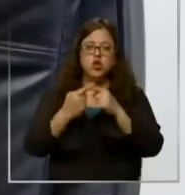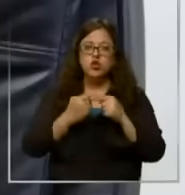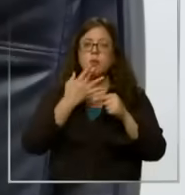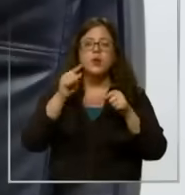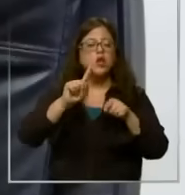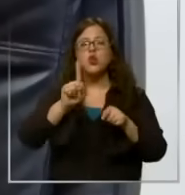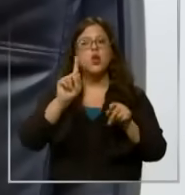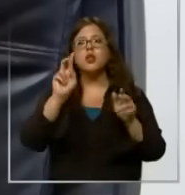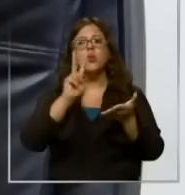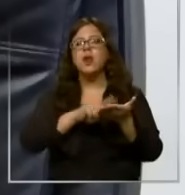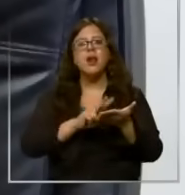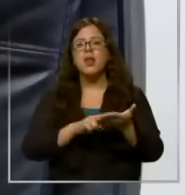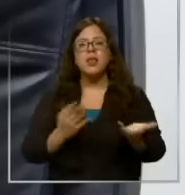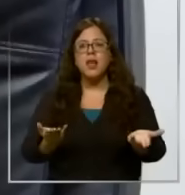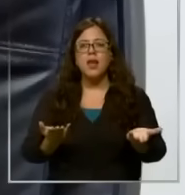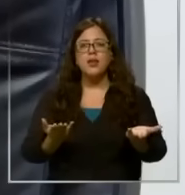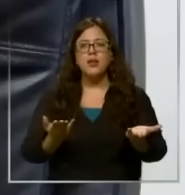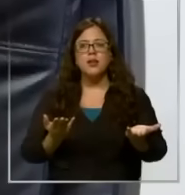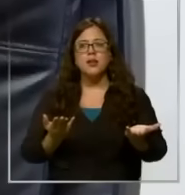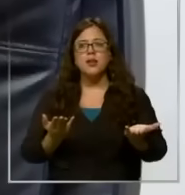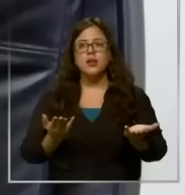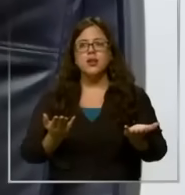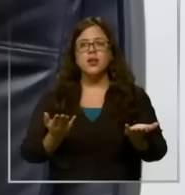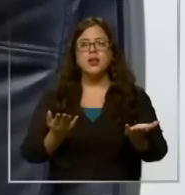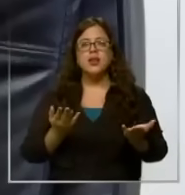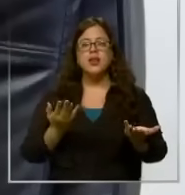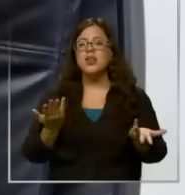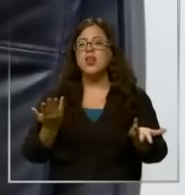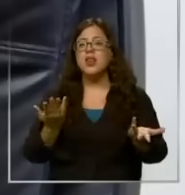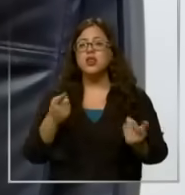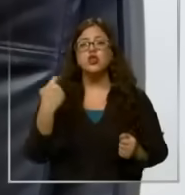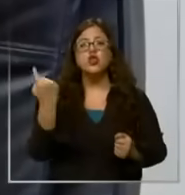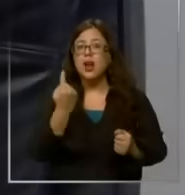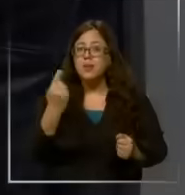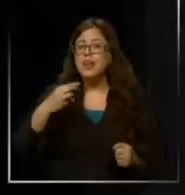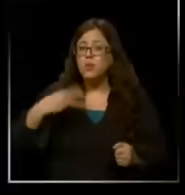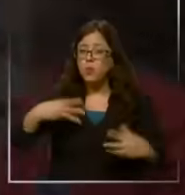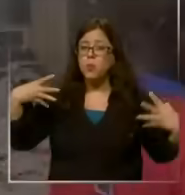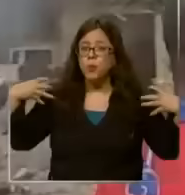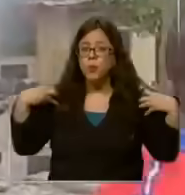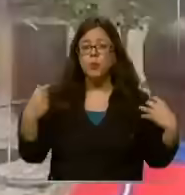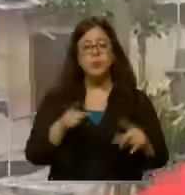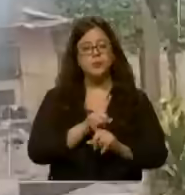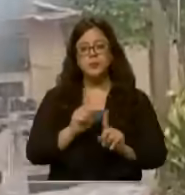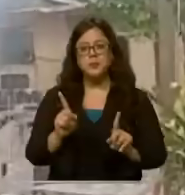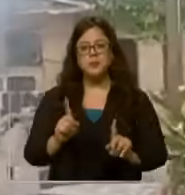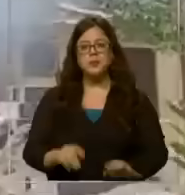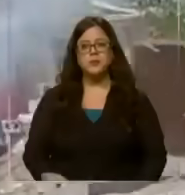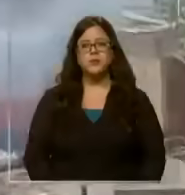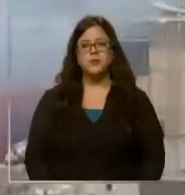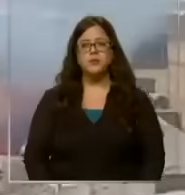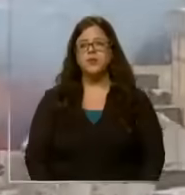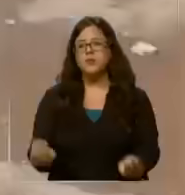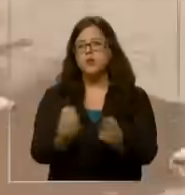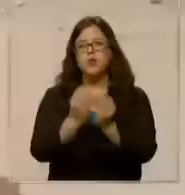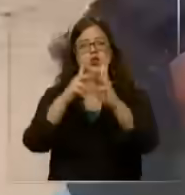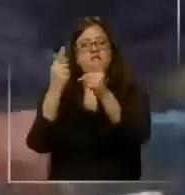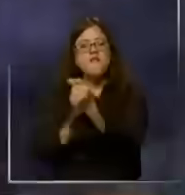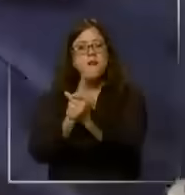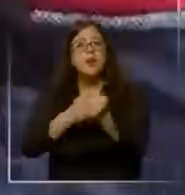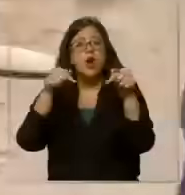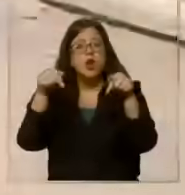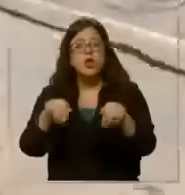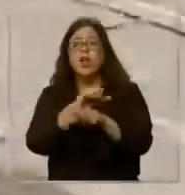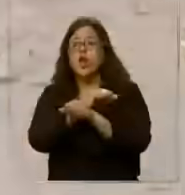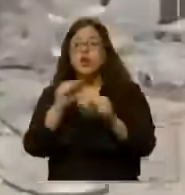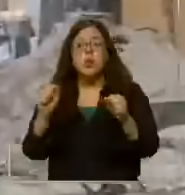no es una realidad que la podamos abordar solamente desde la municipalidad. Miles de familias que hoy no se